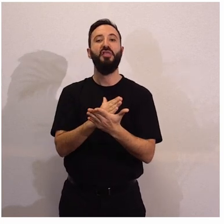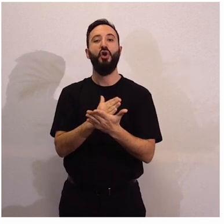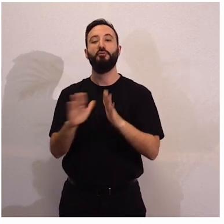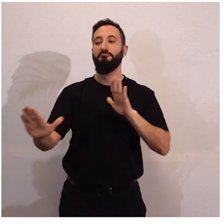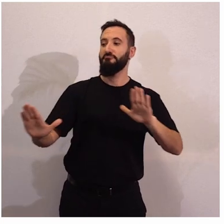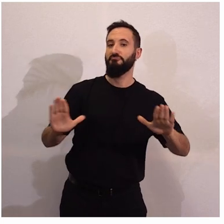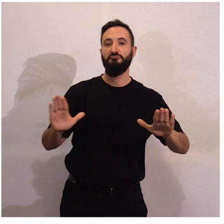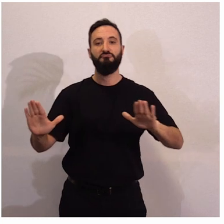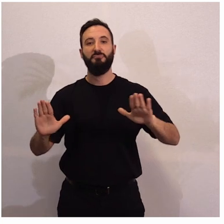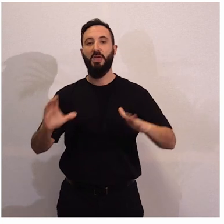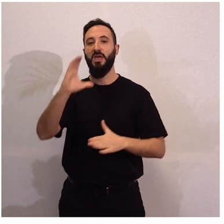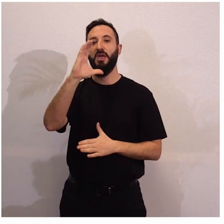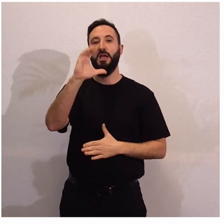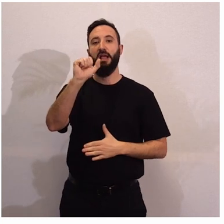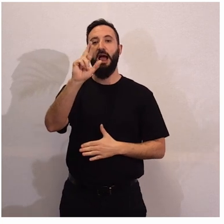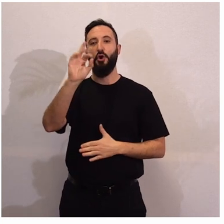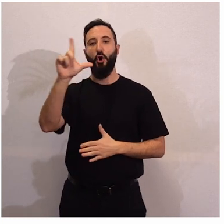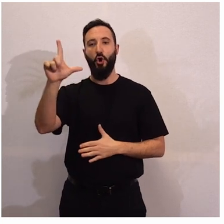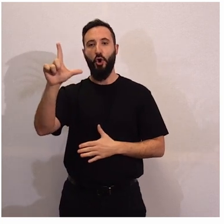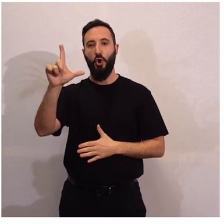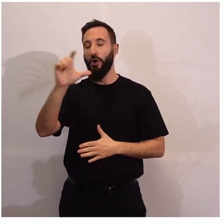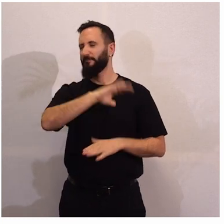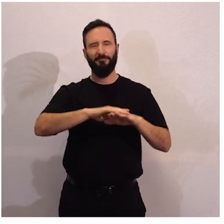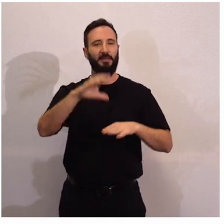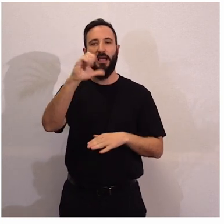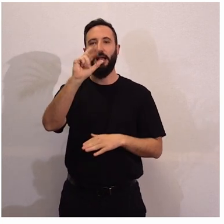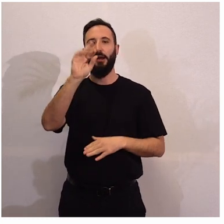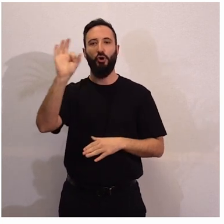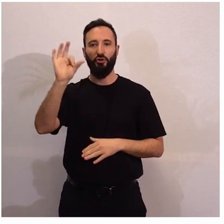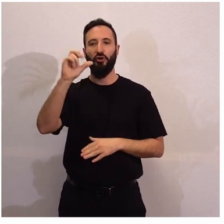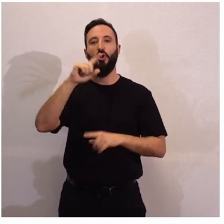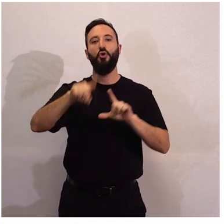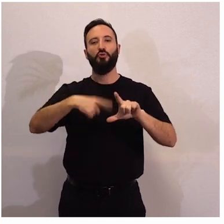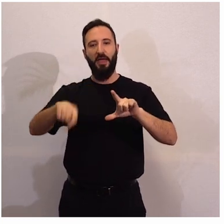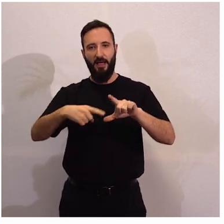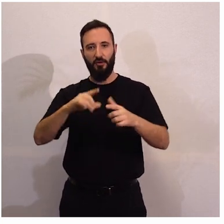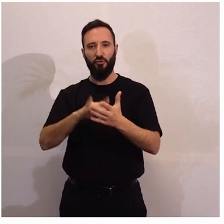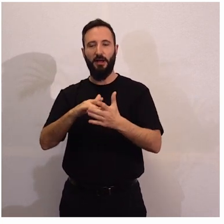Moderando la charla tenemos a Carlos Rueda, codirector de la Plataforma de Representantes.